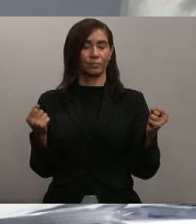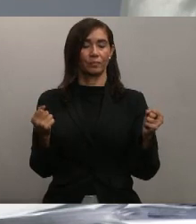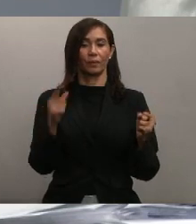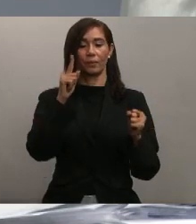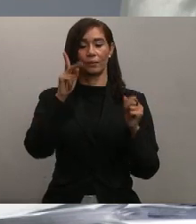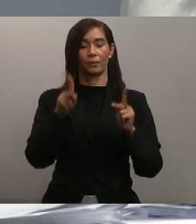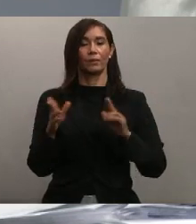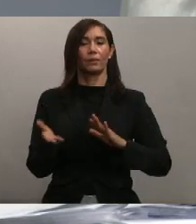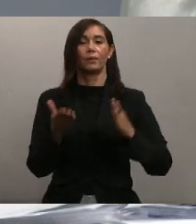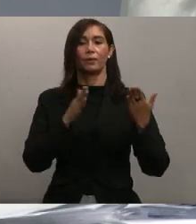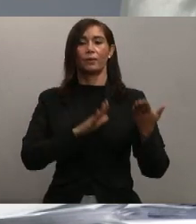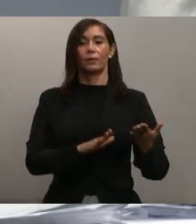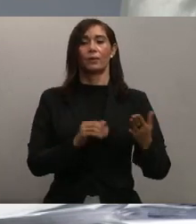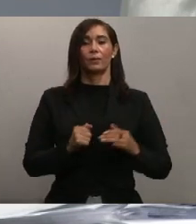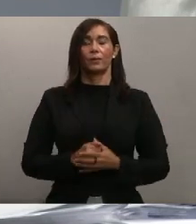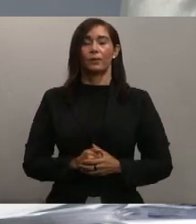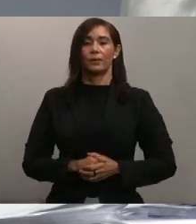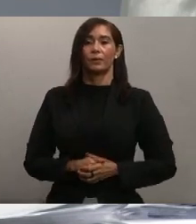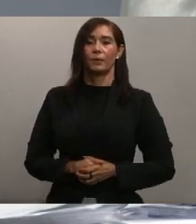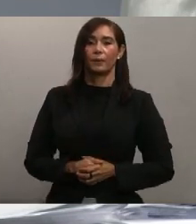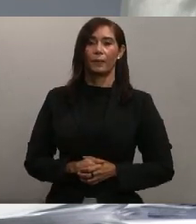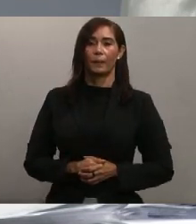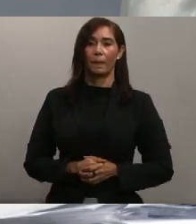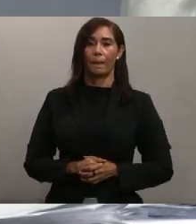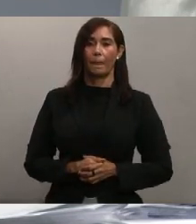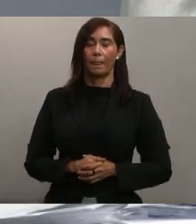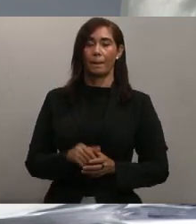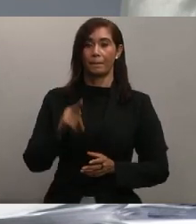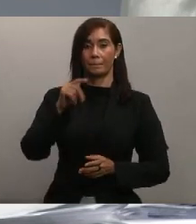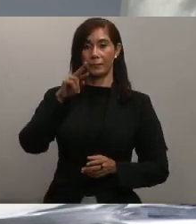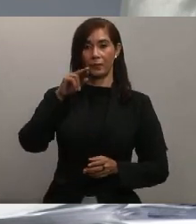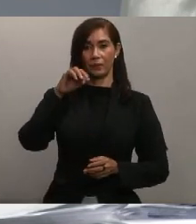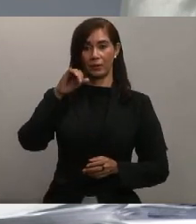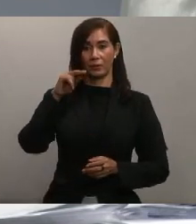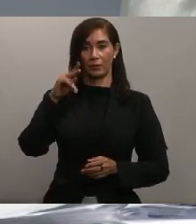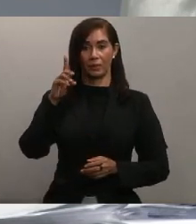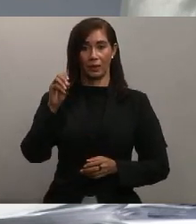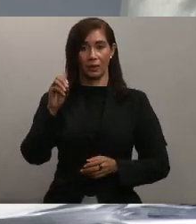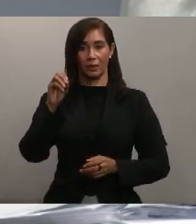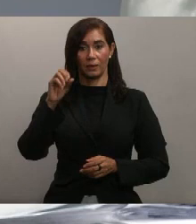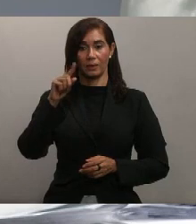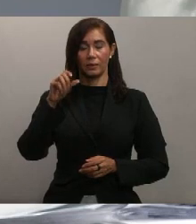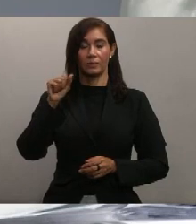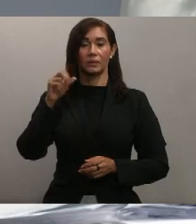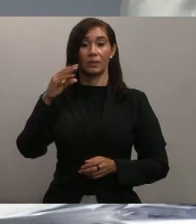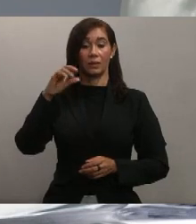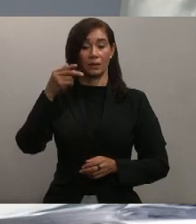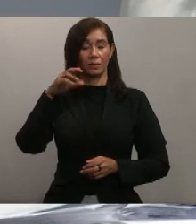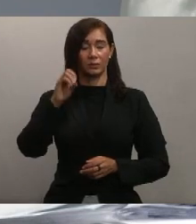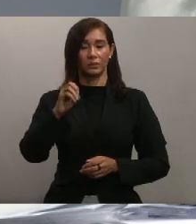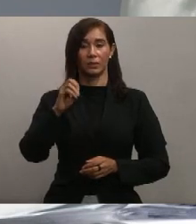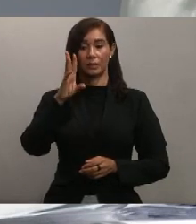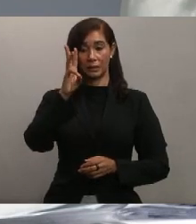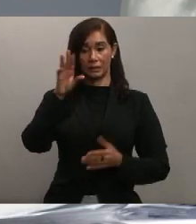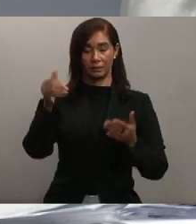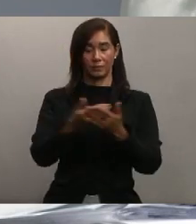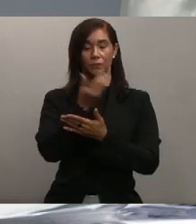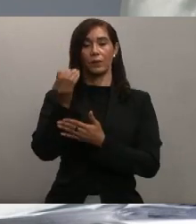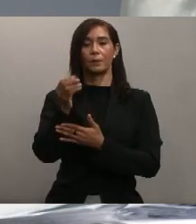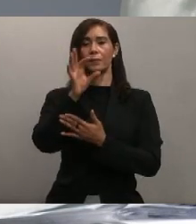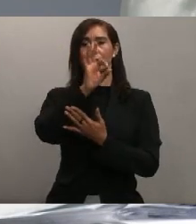1 fallecimiento. María Trinidad Sánchez, 6 casos nuevos,